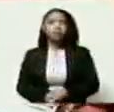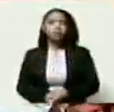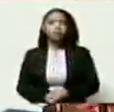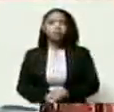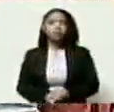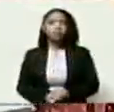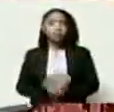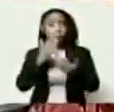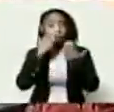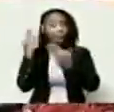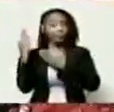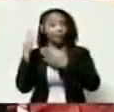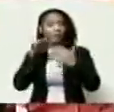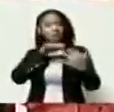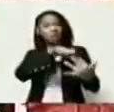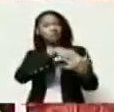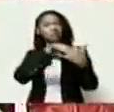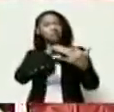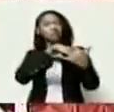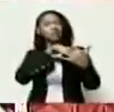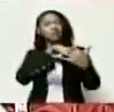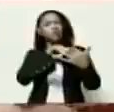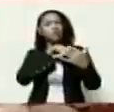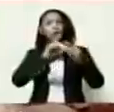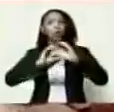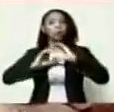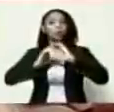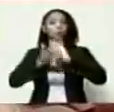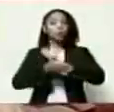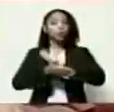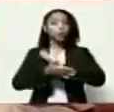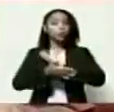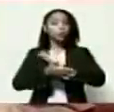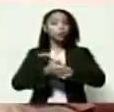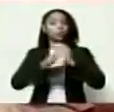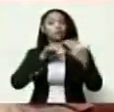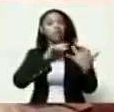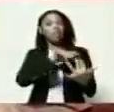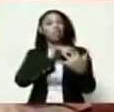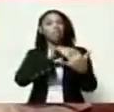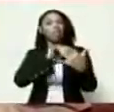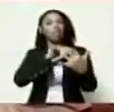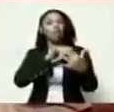Pues vean, la guerra es mediática. La guerra es mediática.